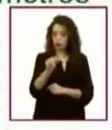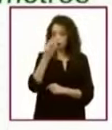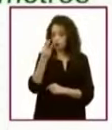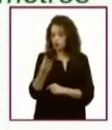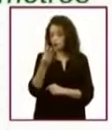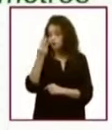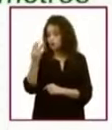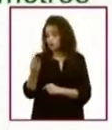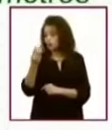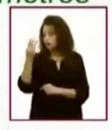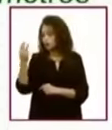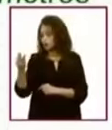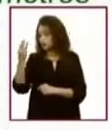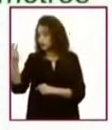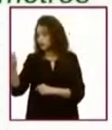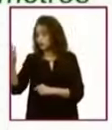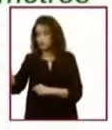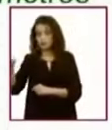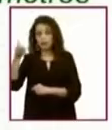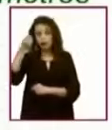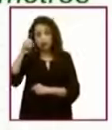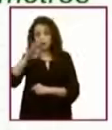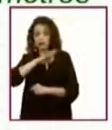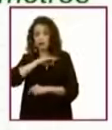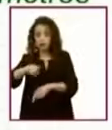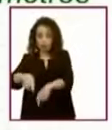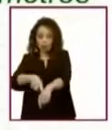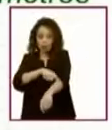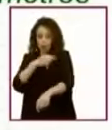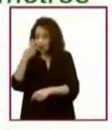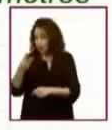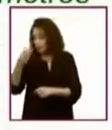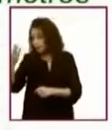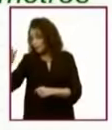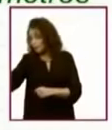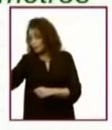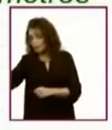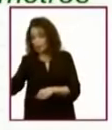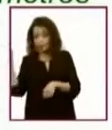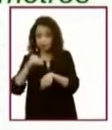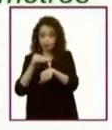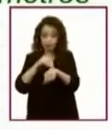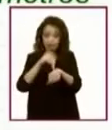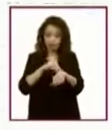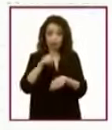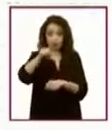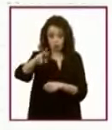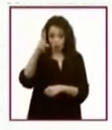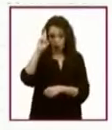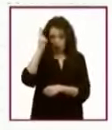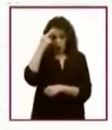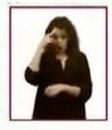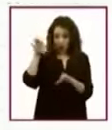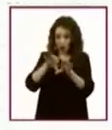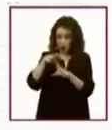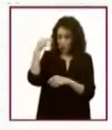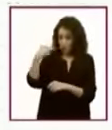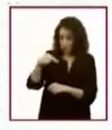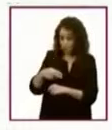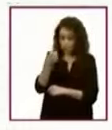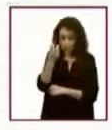5.333, y así podríamos seguir escribiendo 3 de manera infinita. ¿Recuerdas cómo se llama este tipo de